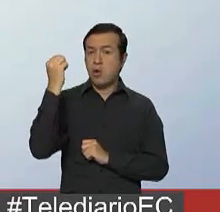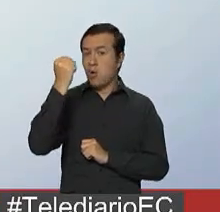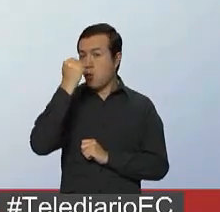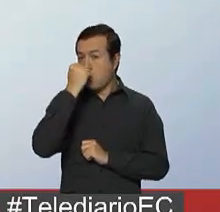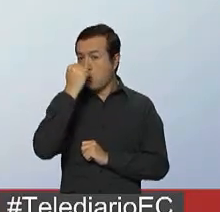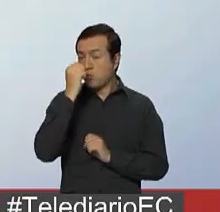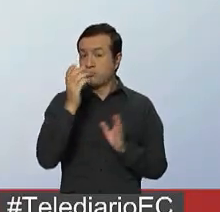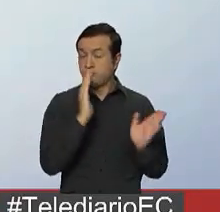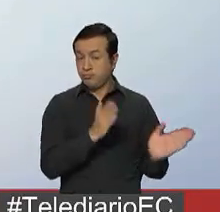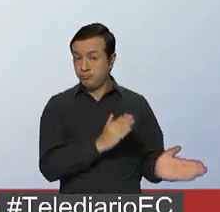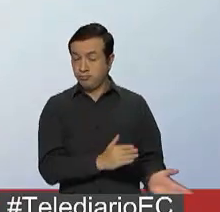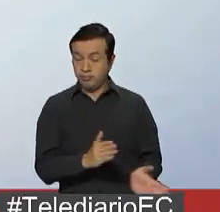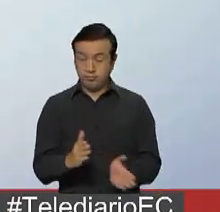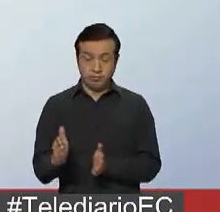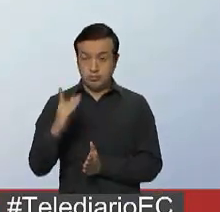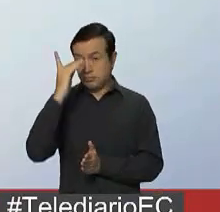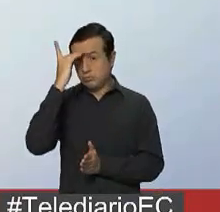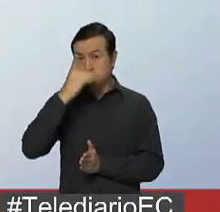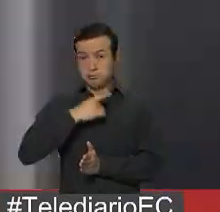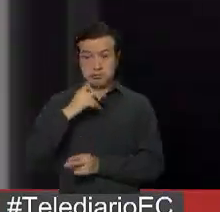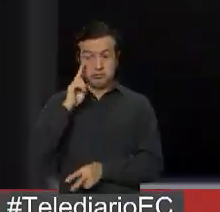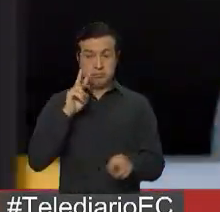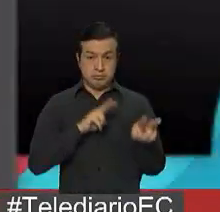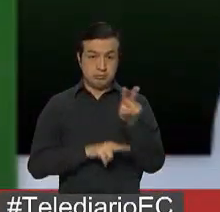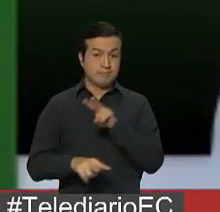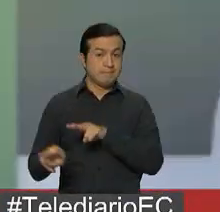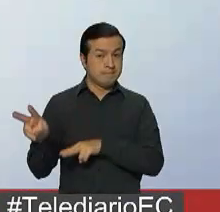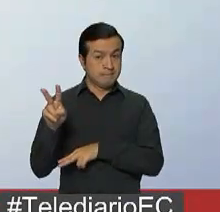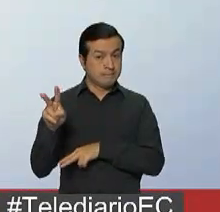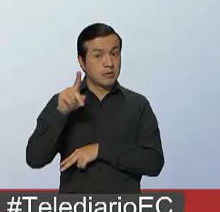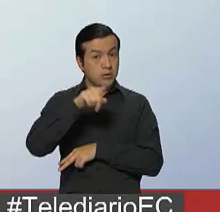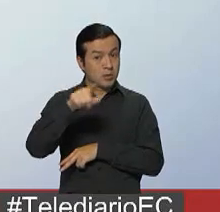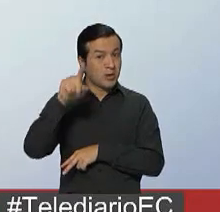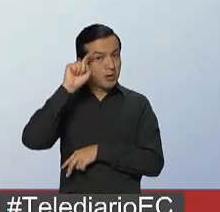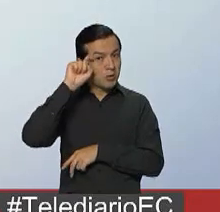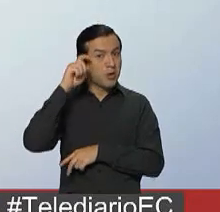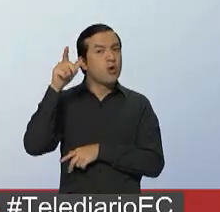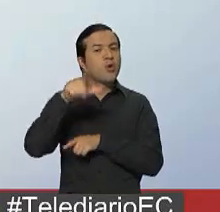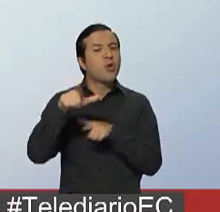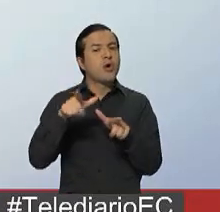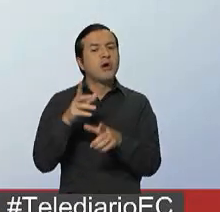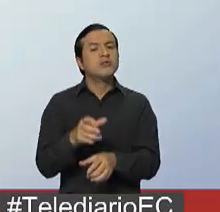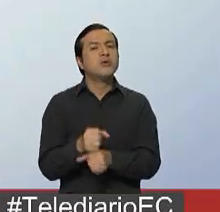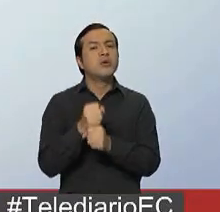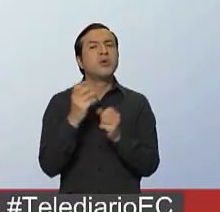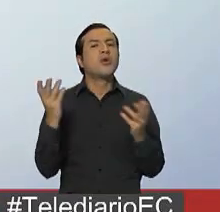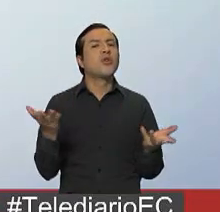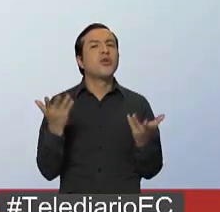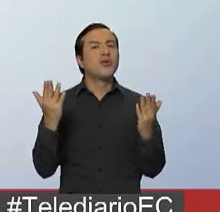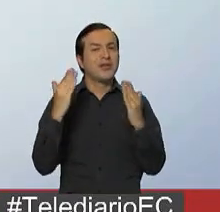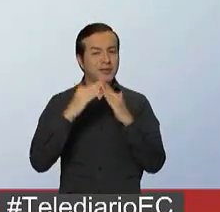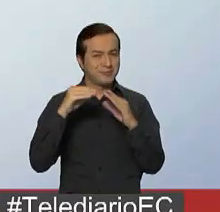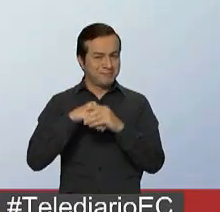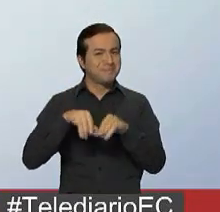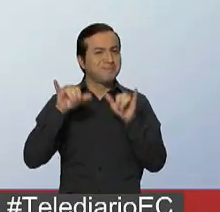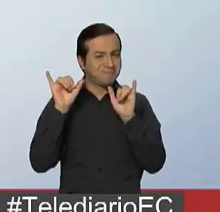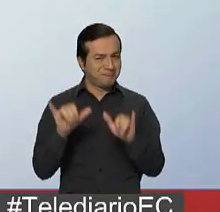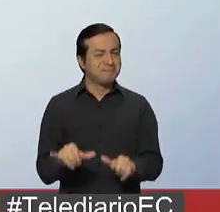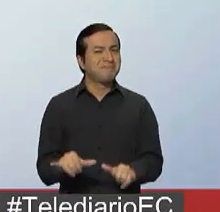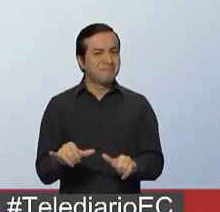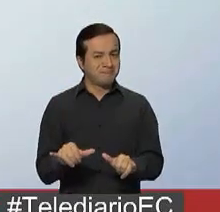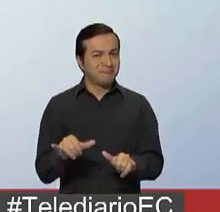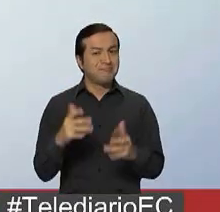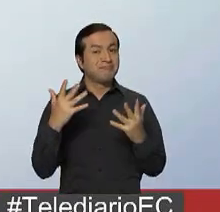debidas precauciones y decidir el cambio de medidas recuerda que el mejor lugar para enfrentar esta pandemia sigue siendo tu casa